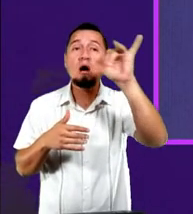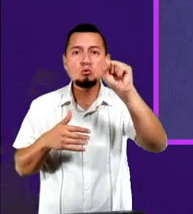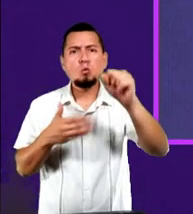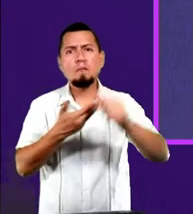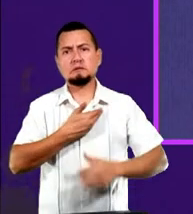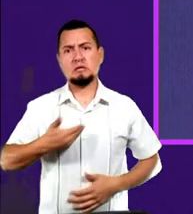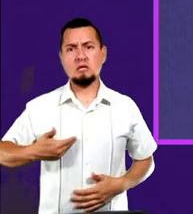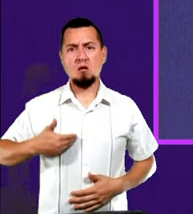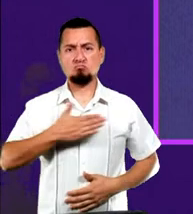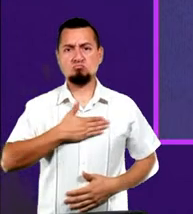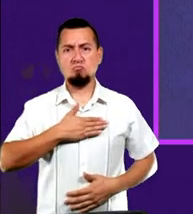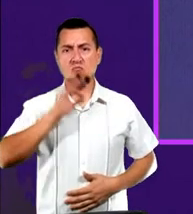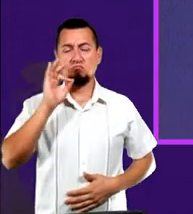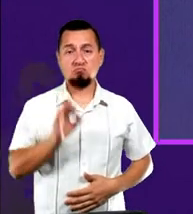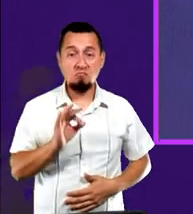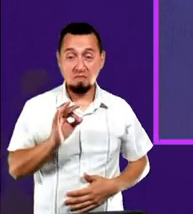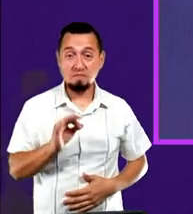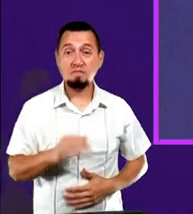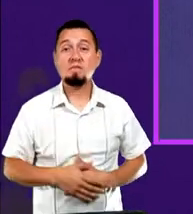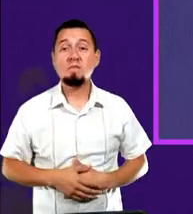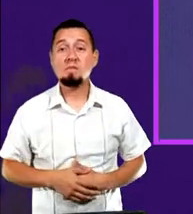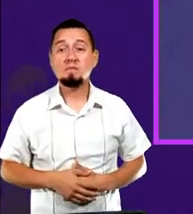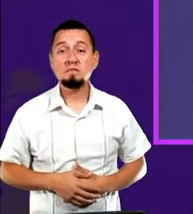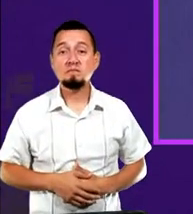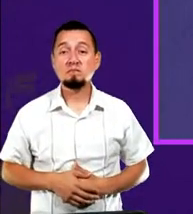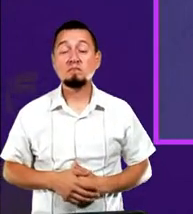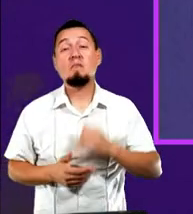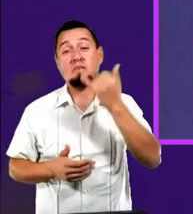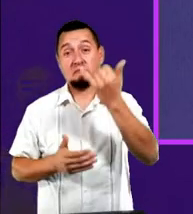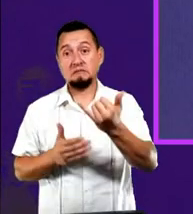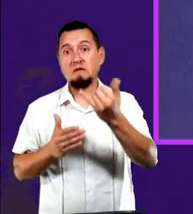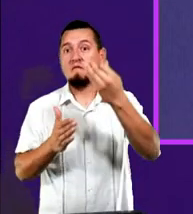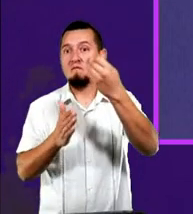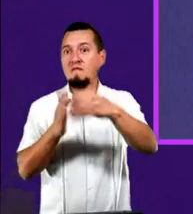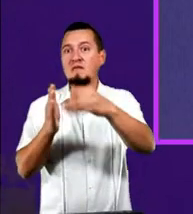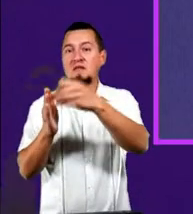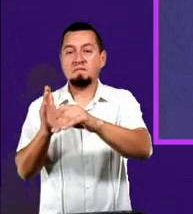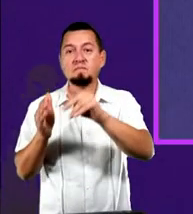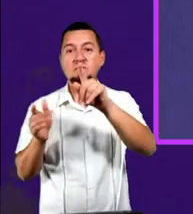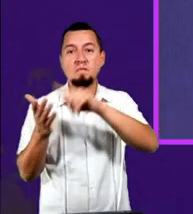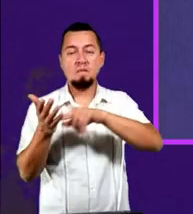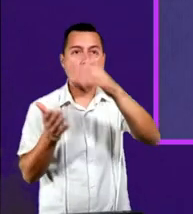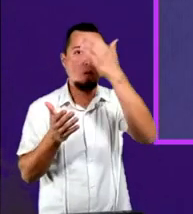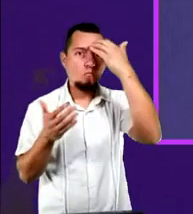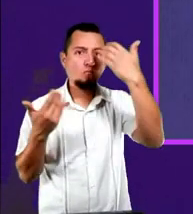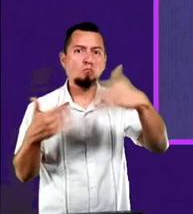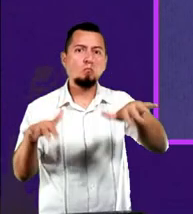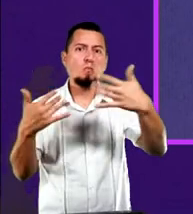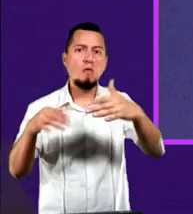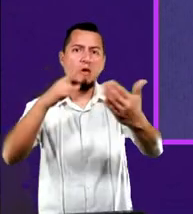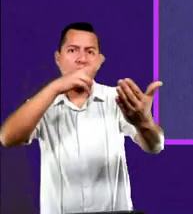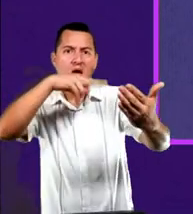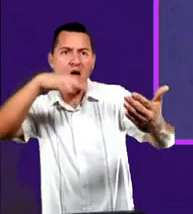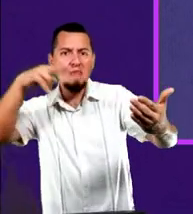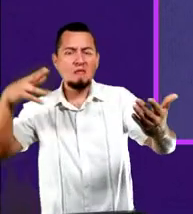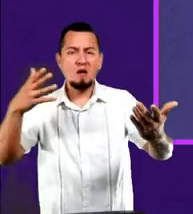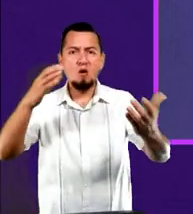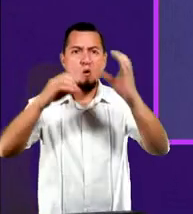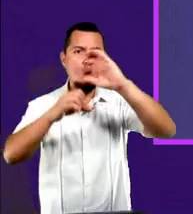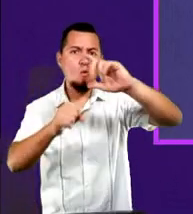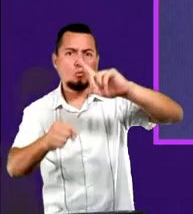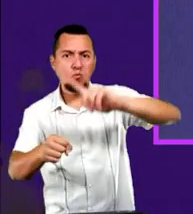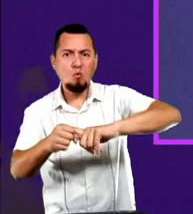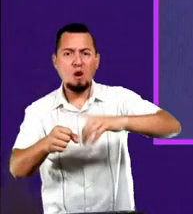No puede faltar otras expresiones de arte, de cultura. Aquí están algunos botones de